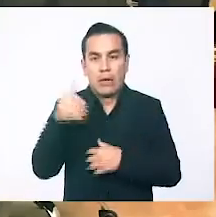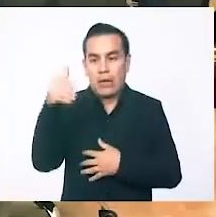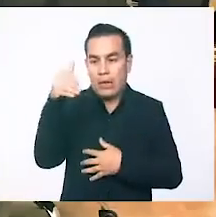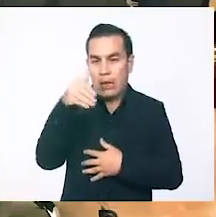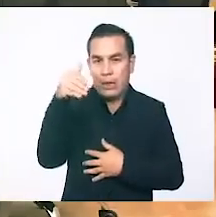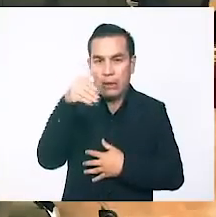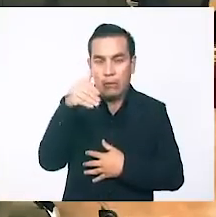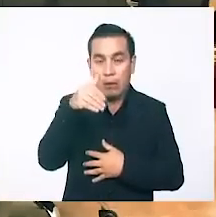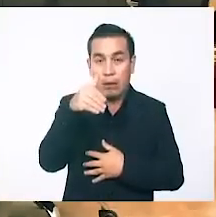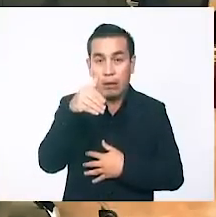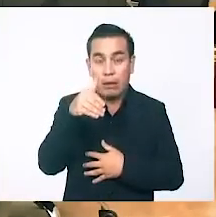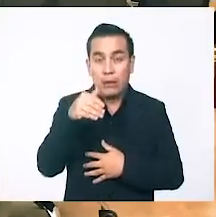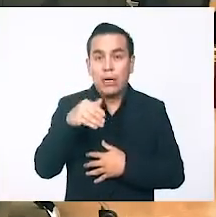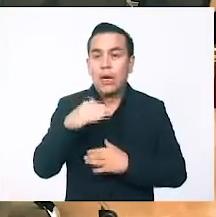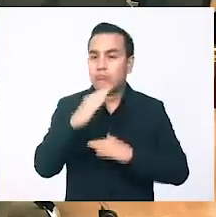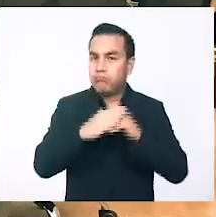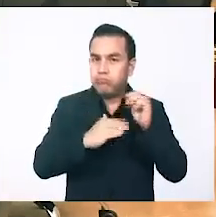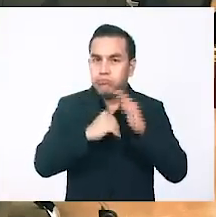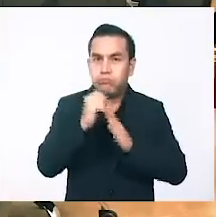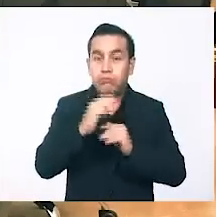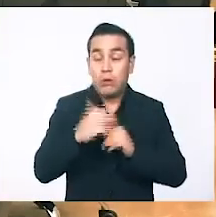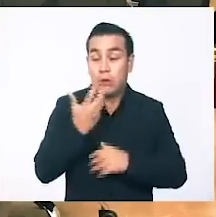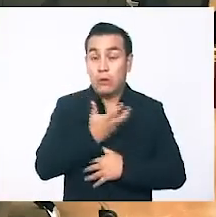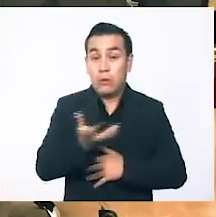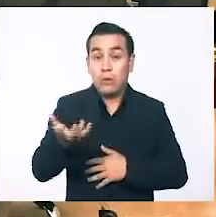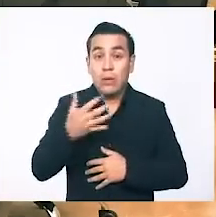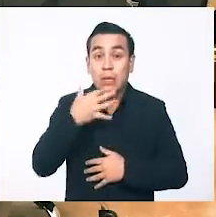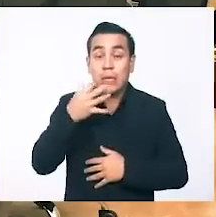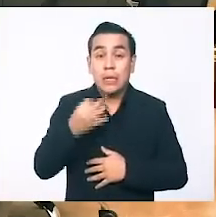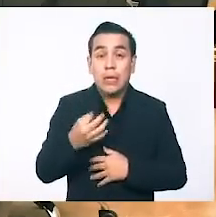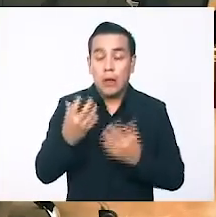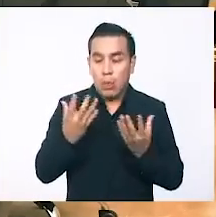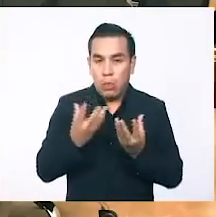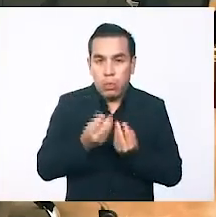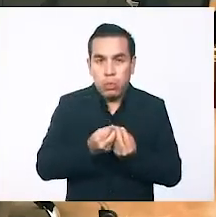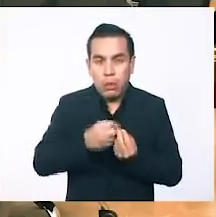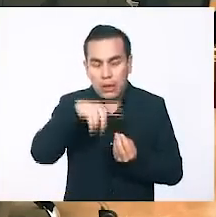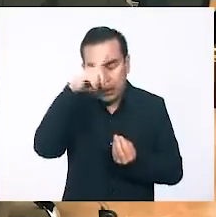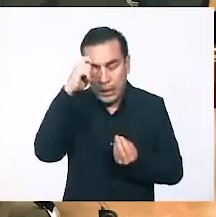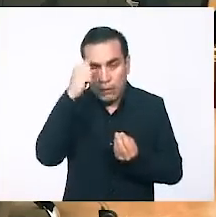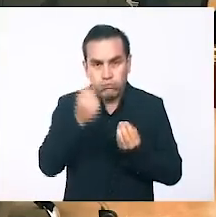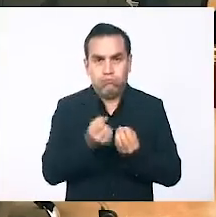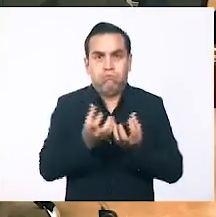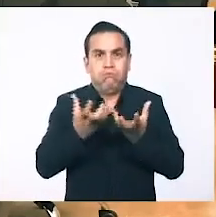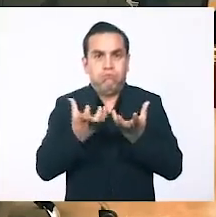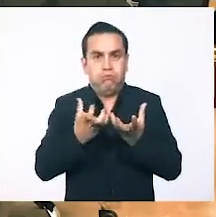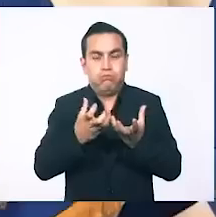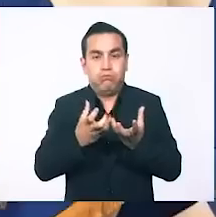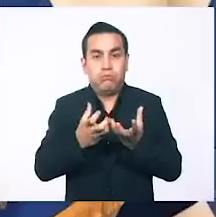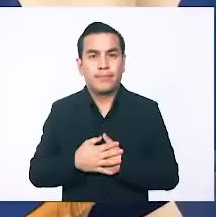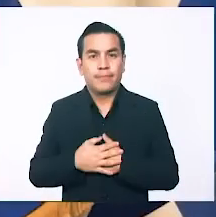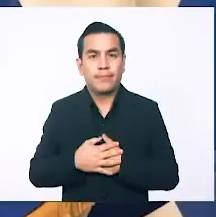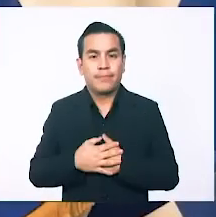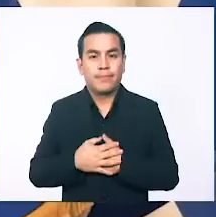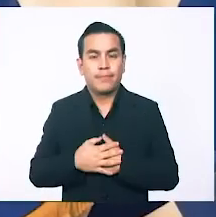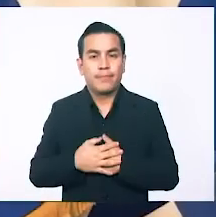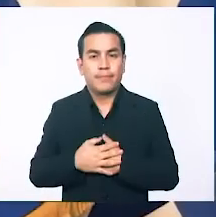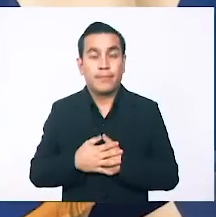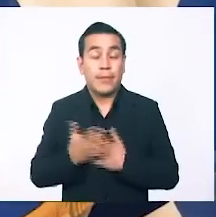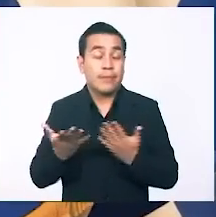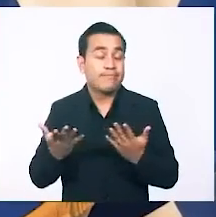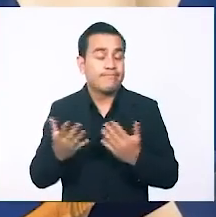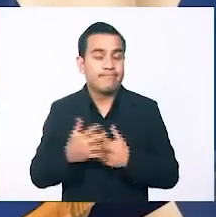cada cosa que haga falta en infraestructura, cada cosa, si bajan los empleos, si suben los contagios, todo es culpa del gobierno.